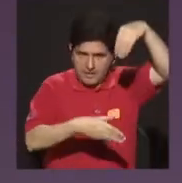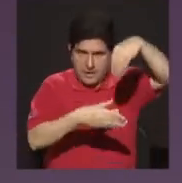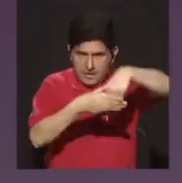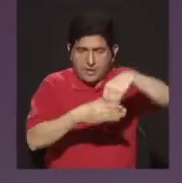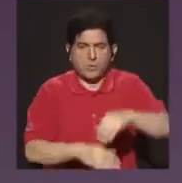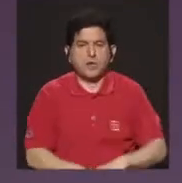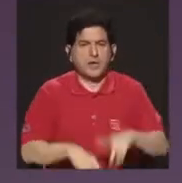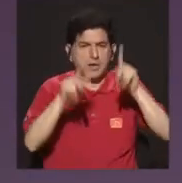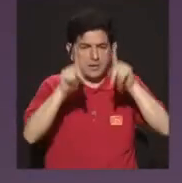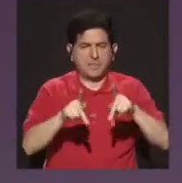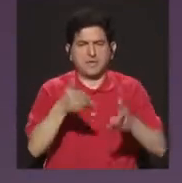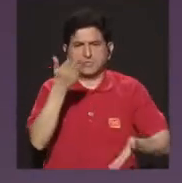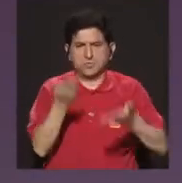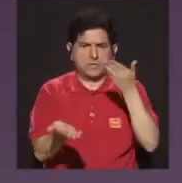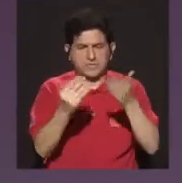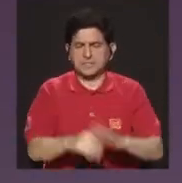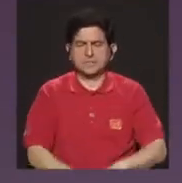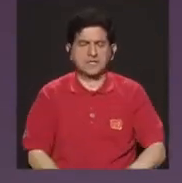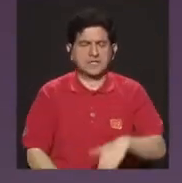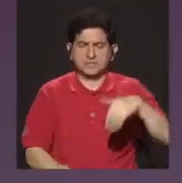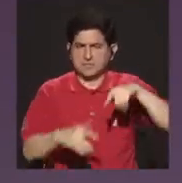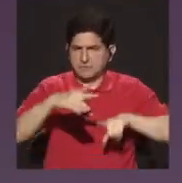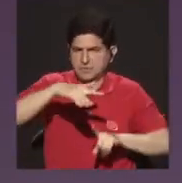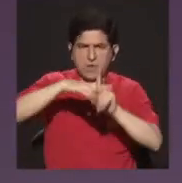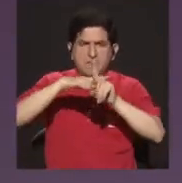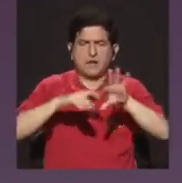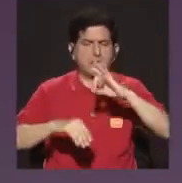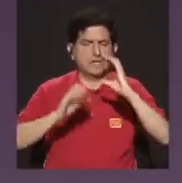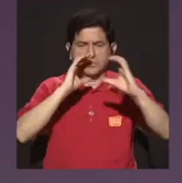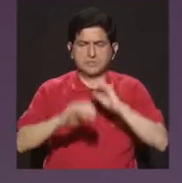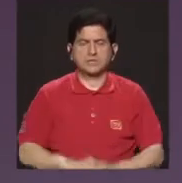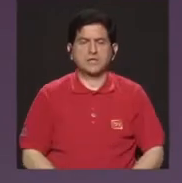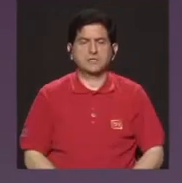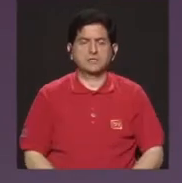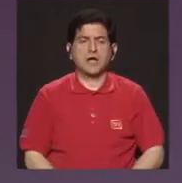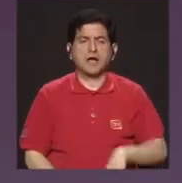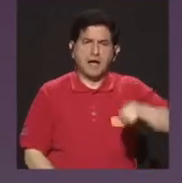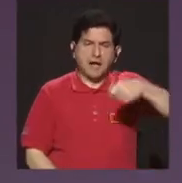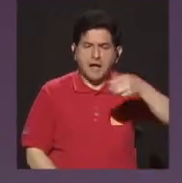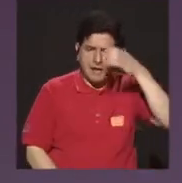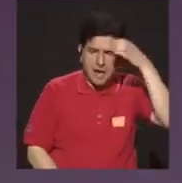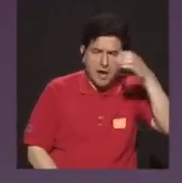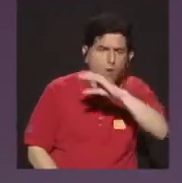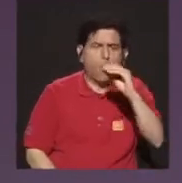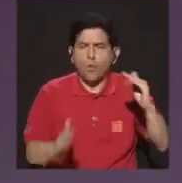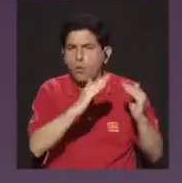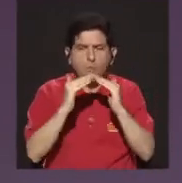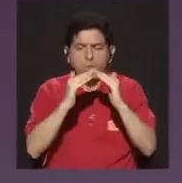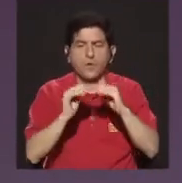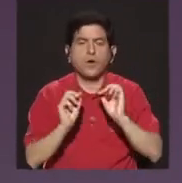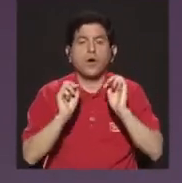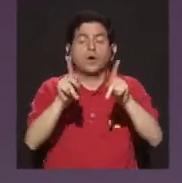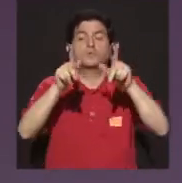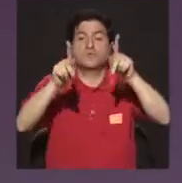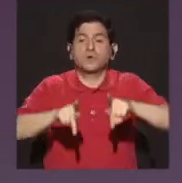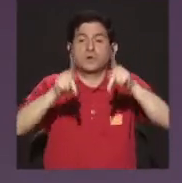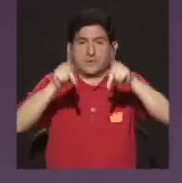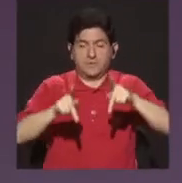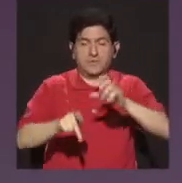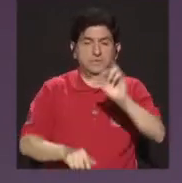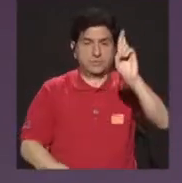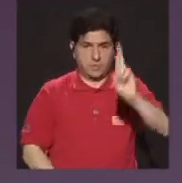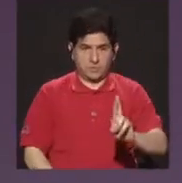personas que todavía no estén en los medios de comunicación vamos a incluir medios culturales comunitarios etcétera y darle más opciones a los costarricenses